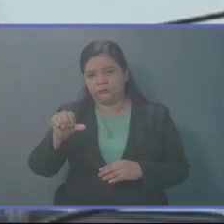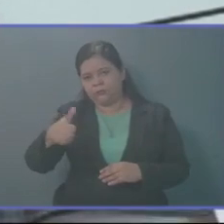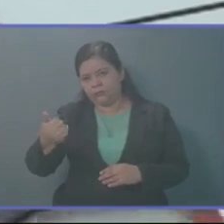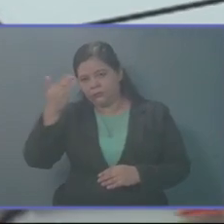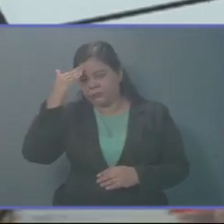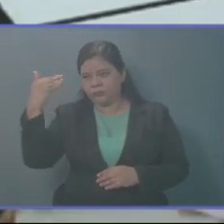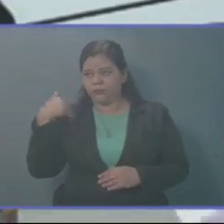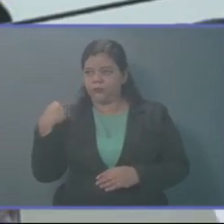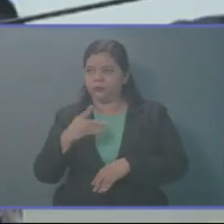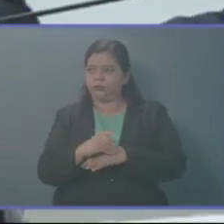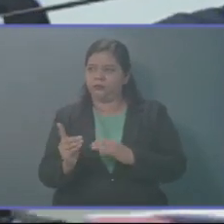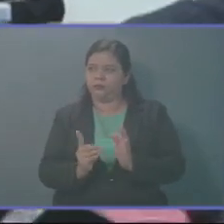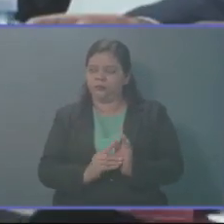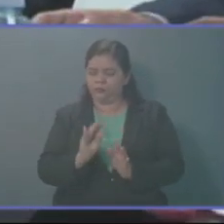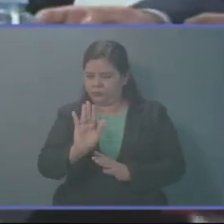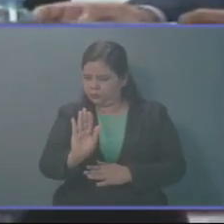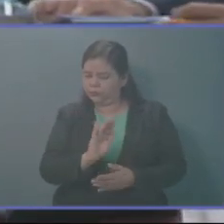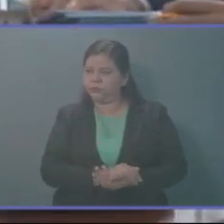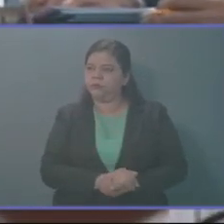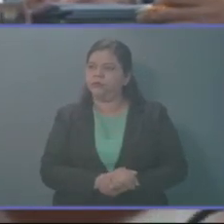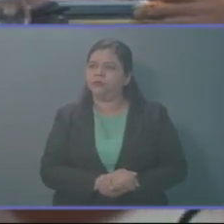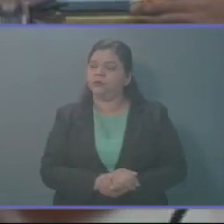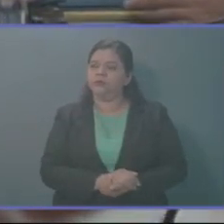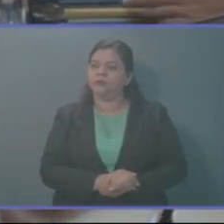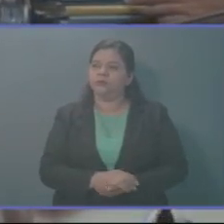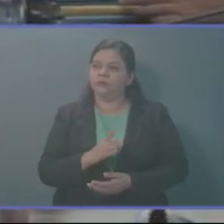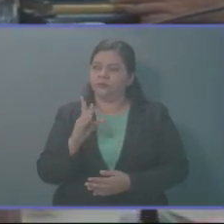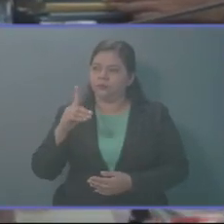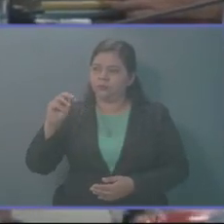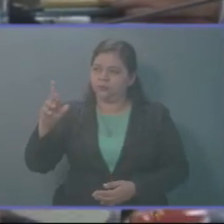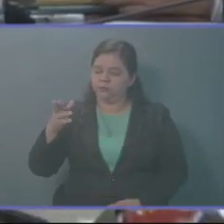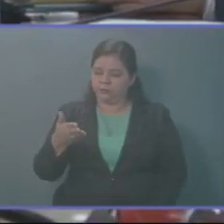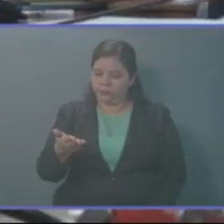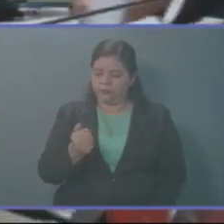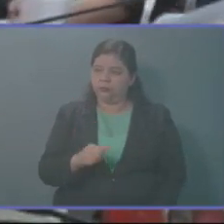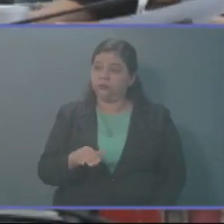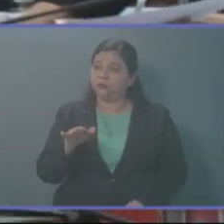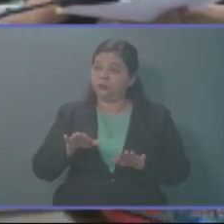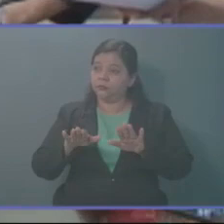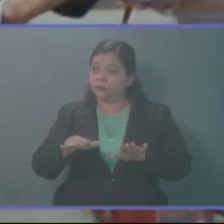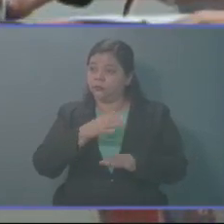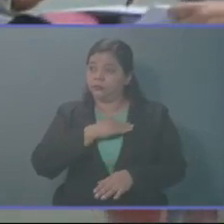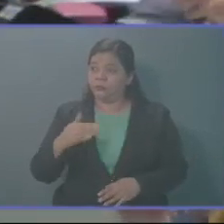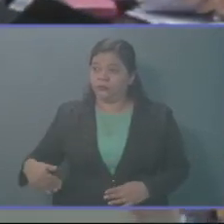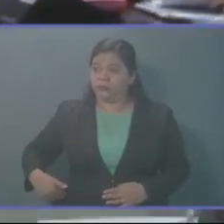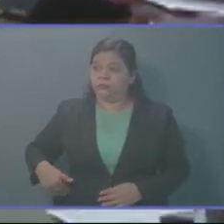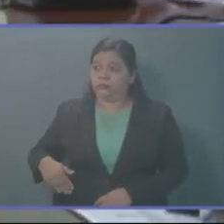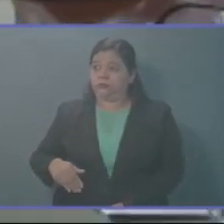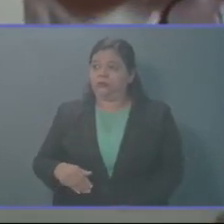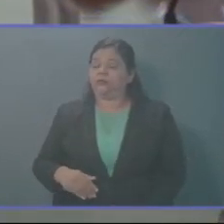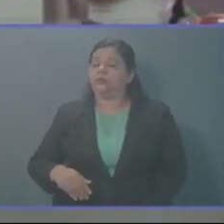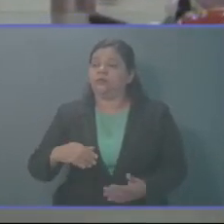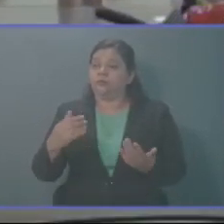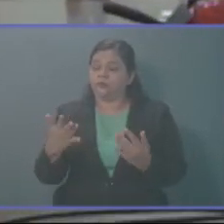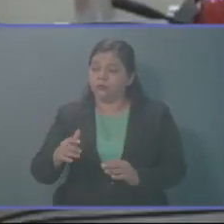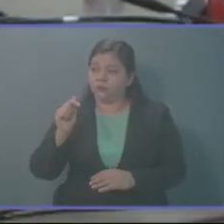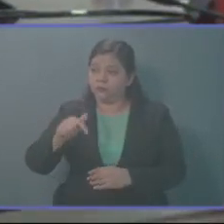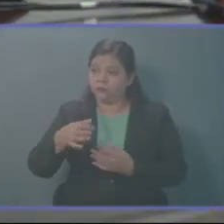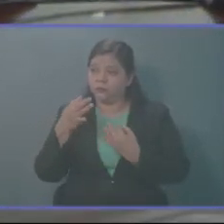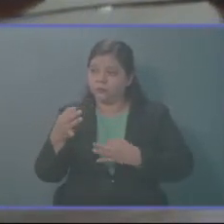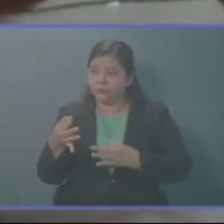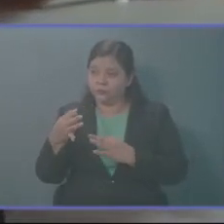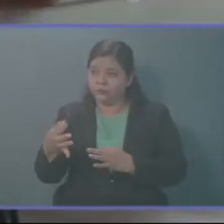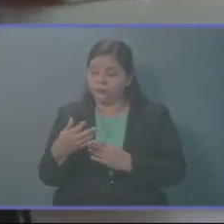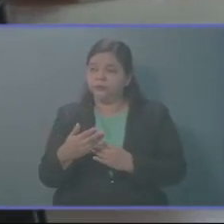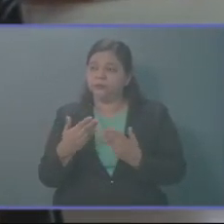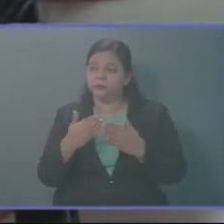Perdón, de ahí ya lo vamos a apuntar entonces. Tiene la palabra, doctor Parker. Gracias, presidente. A esta pieza, a